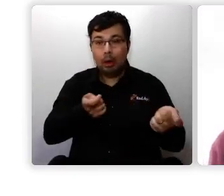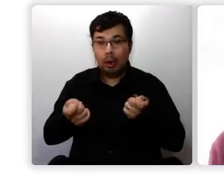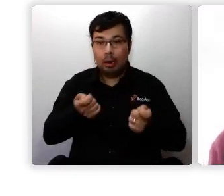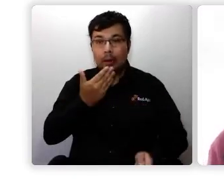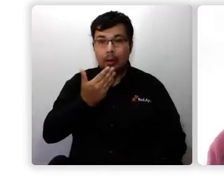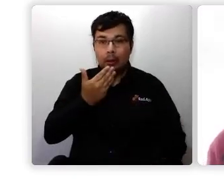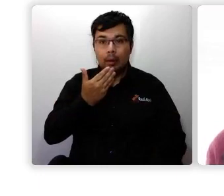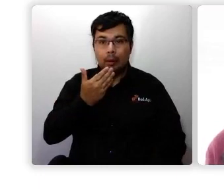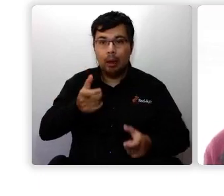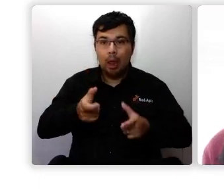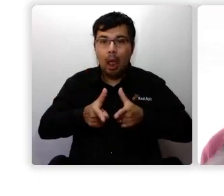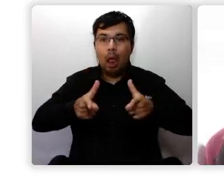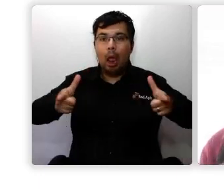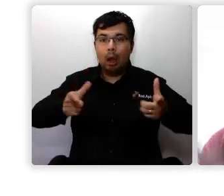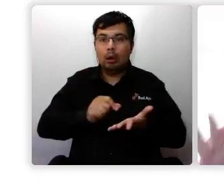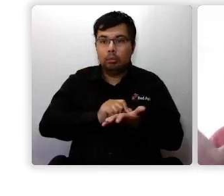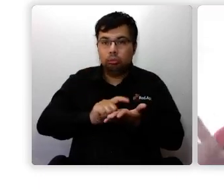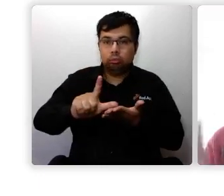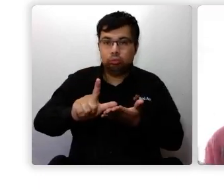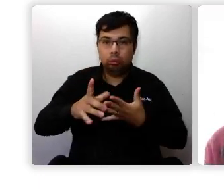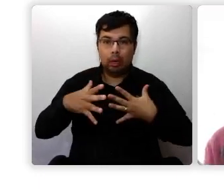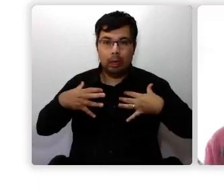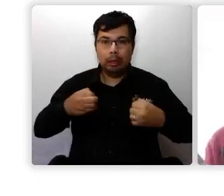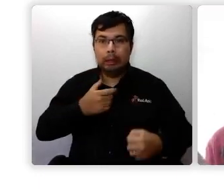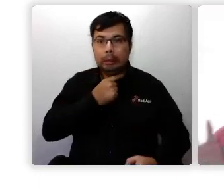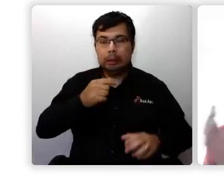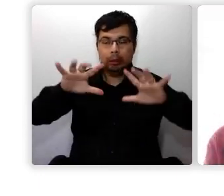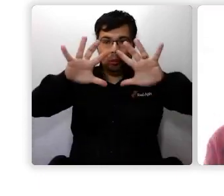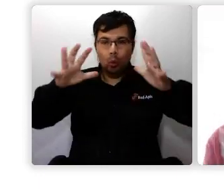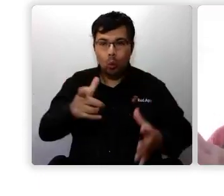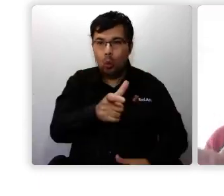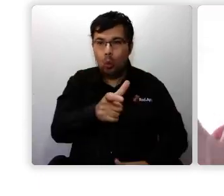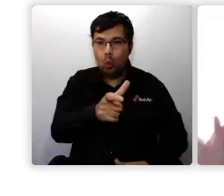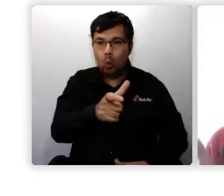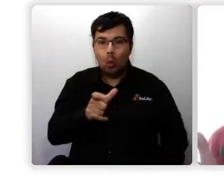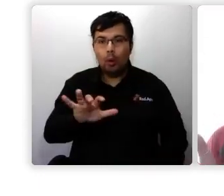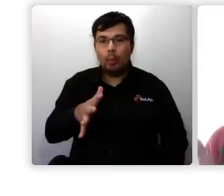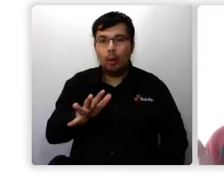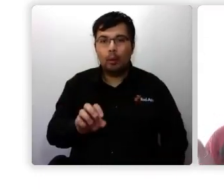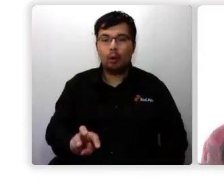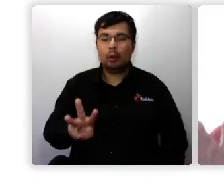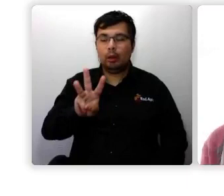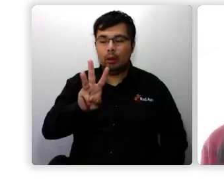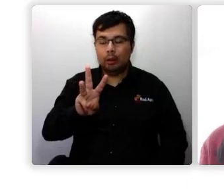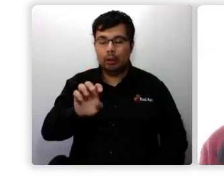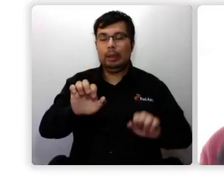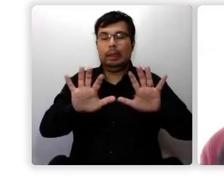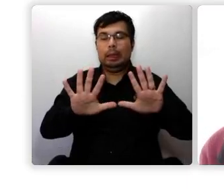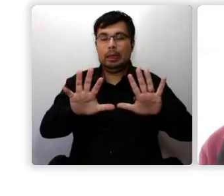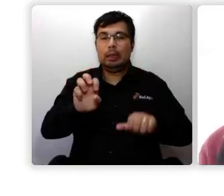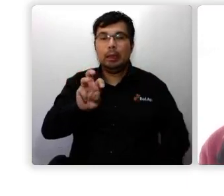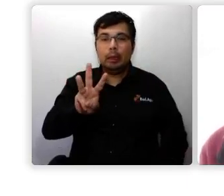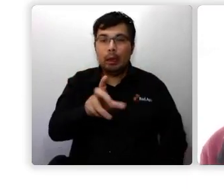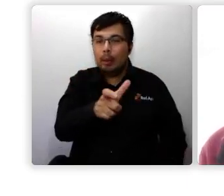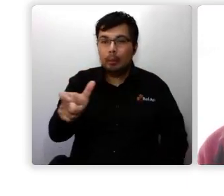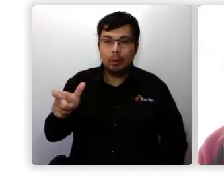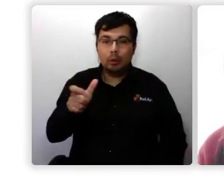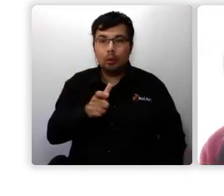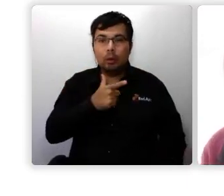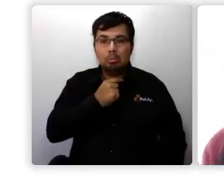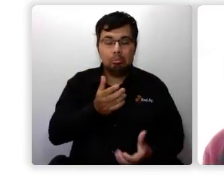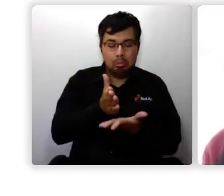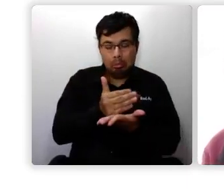intención emprendedora entre la población en general. Y solo como para dar un dato, 3 de cada 10 adultos planean iniciar un